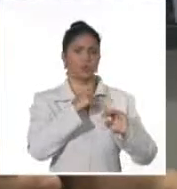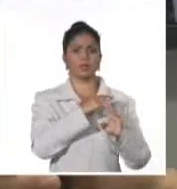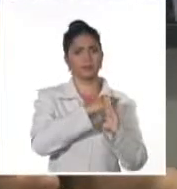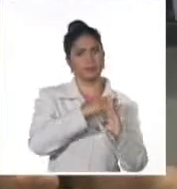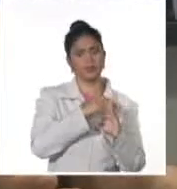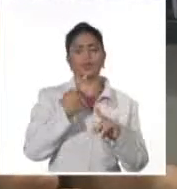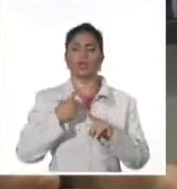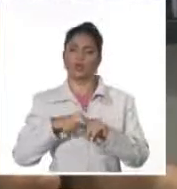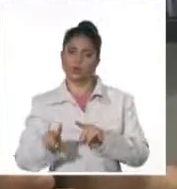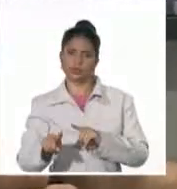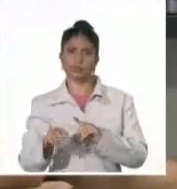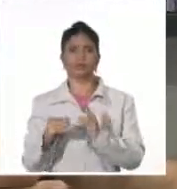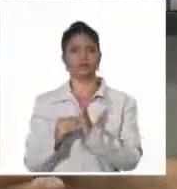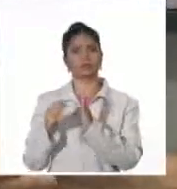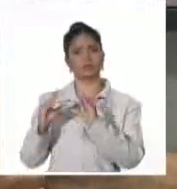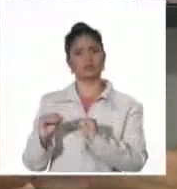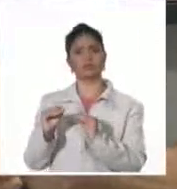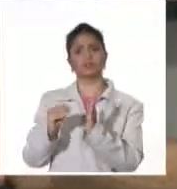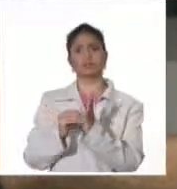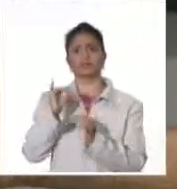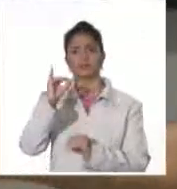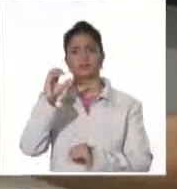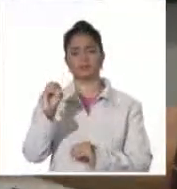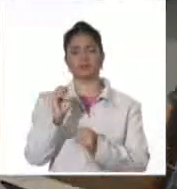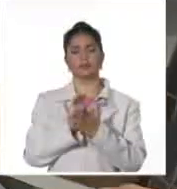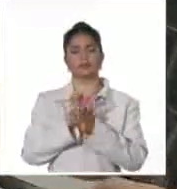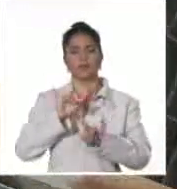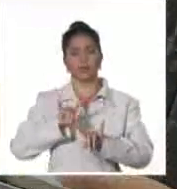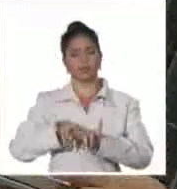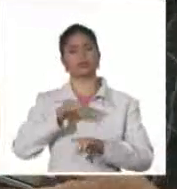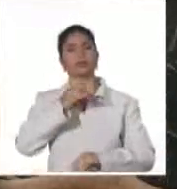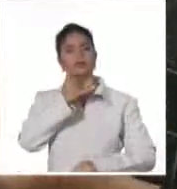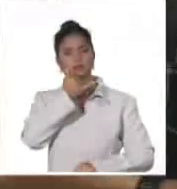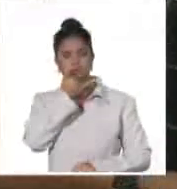y para la máxima demanda 1.060 megawatts con posibilidad de cerrar la calle en algún momento de la próxima madrugada.